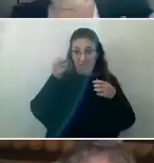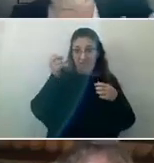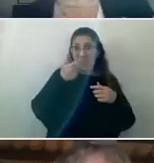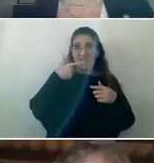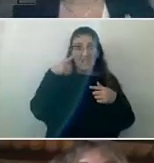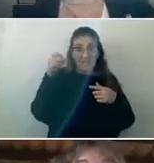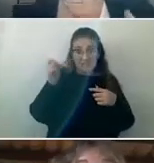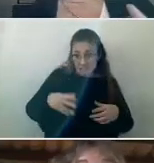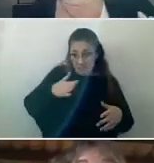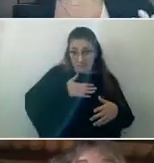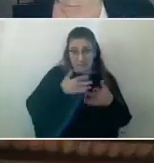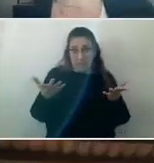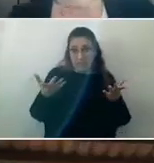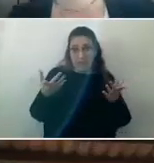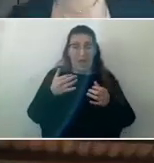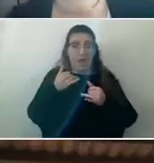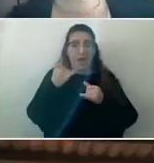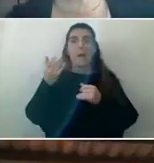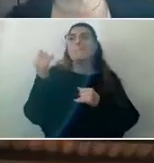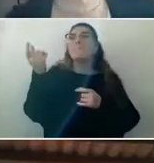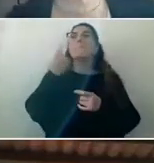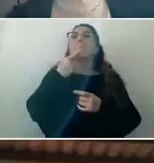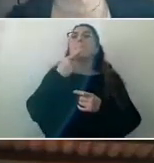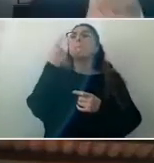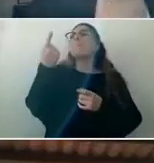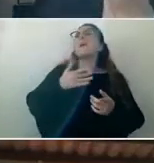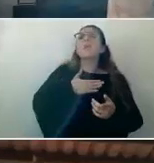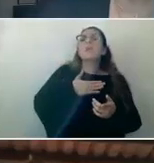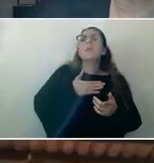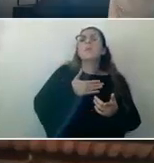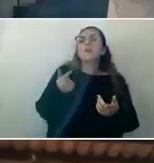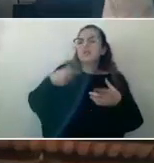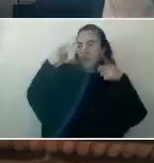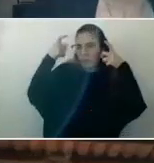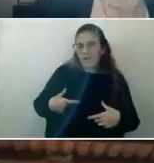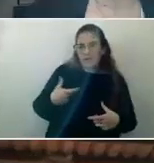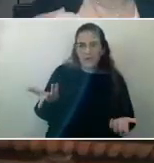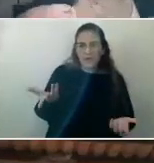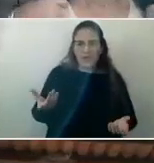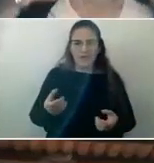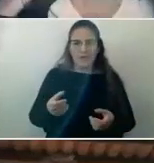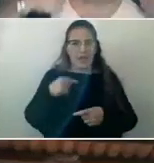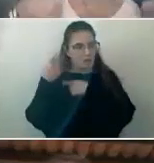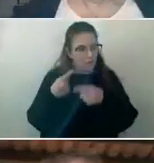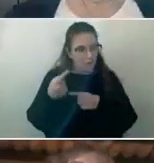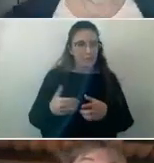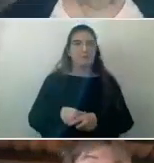preguntarme pregúntenme soy persona bueno seguimos un poquito ¿qué dice el